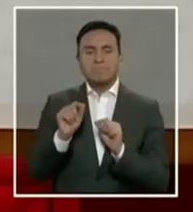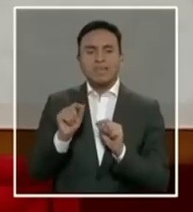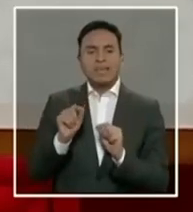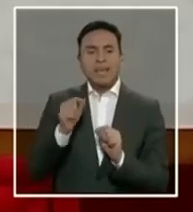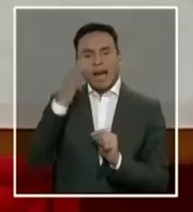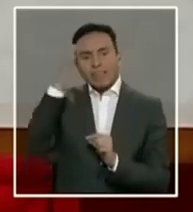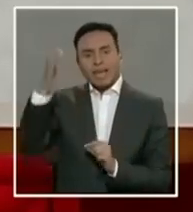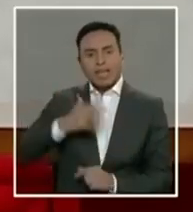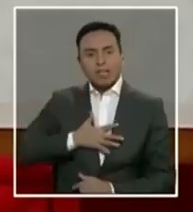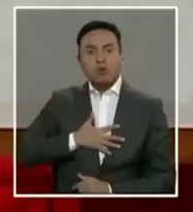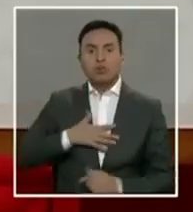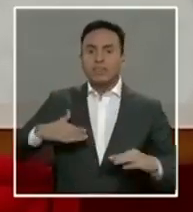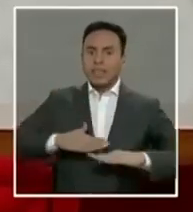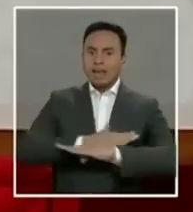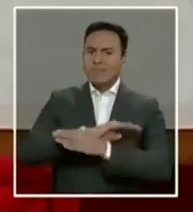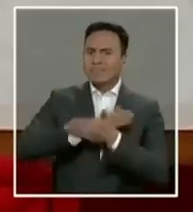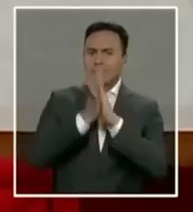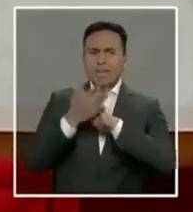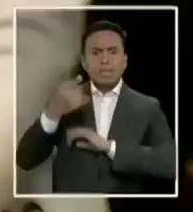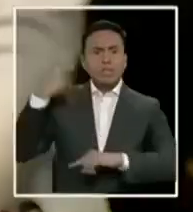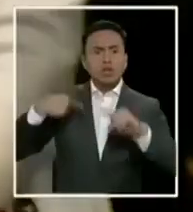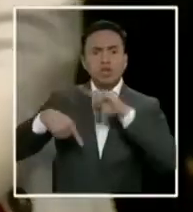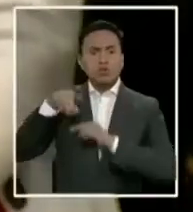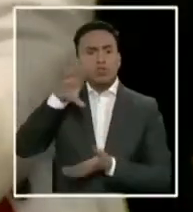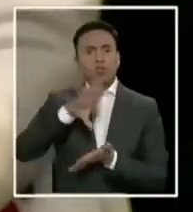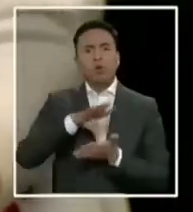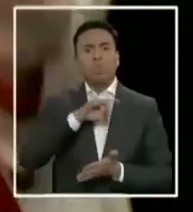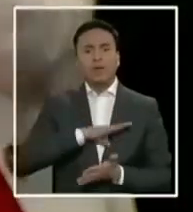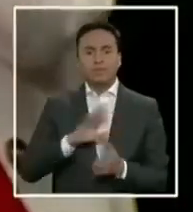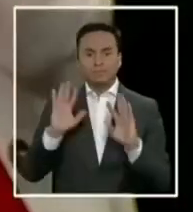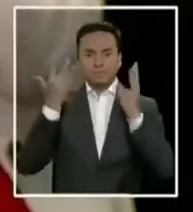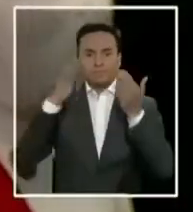que recoge un anhelo transversal e histórico de nuestro país,